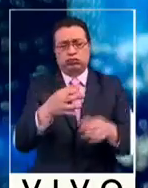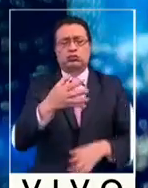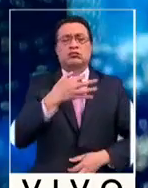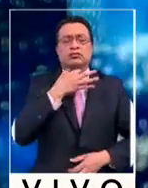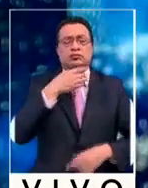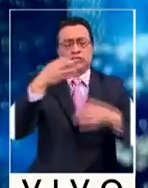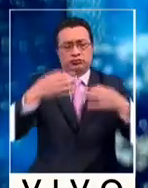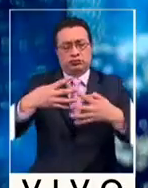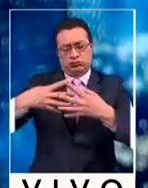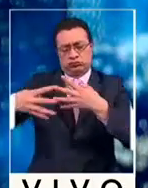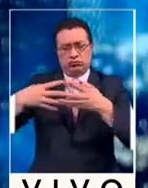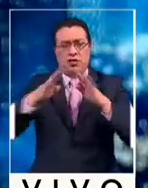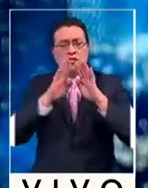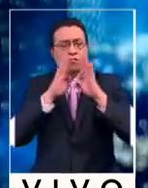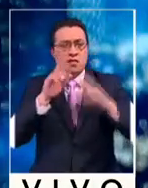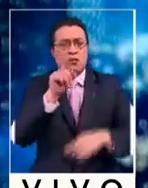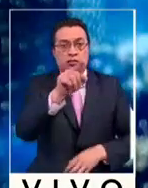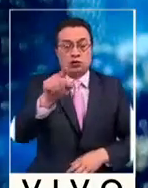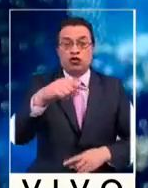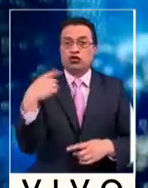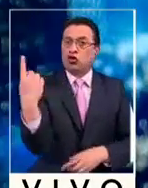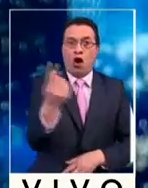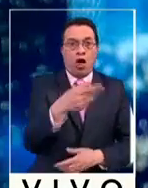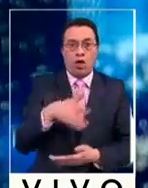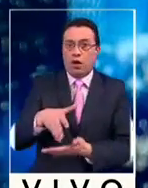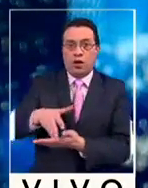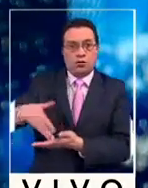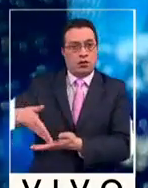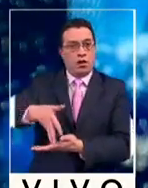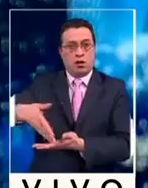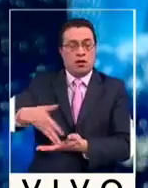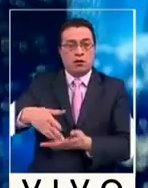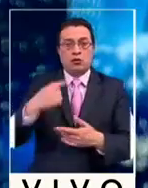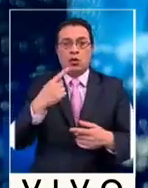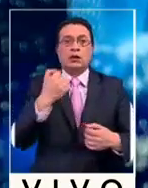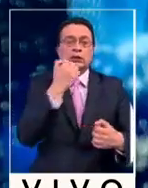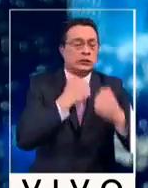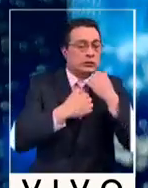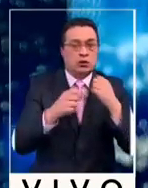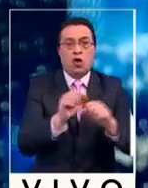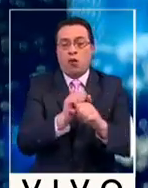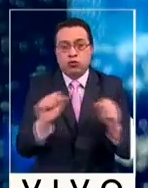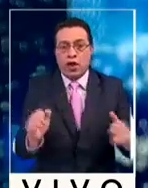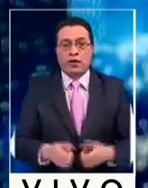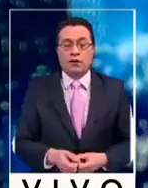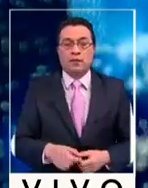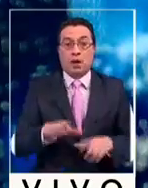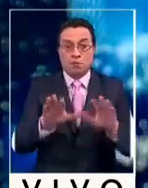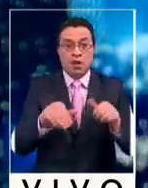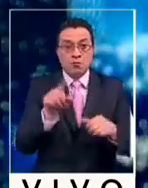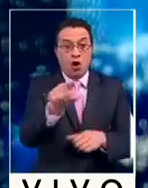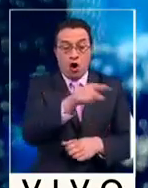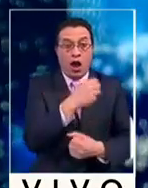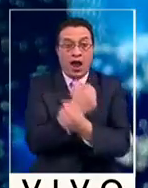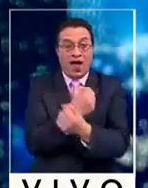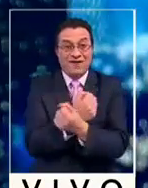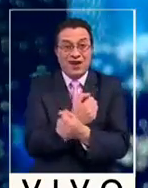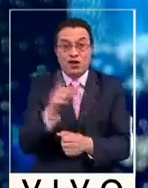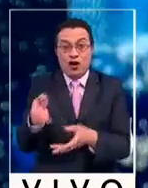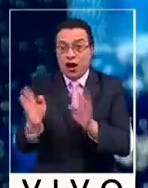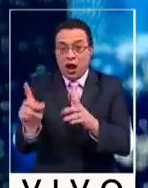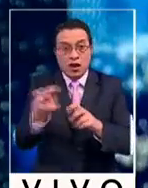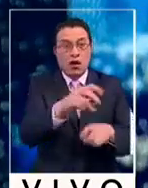y transparencia? Porque la institución tambalea y no resiste un paso en falso más. Los propios carabineros, sobre todo las bases, necesitan un